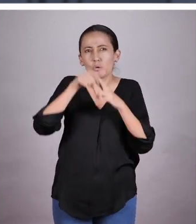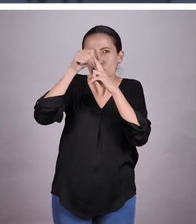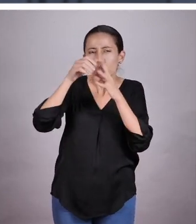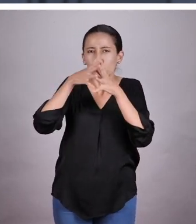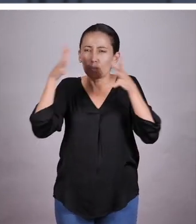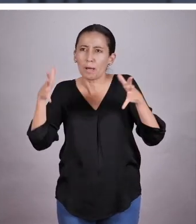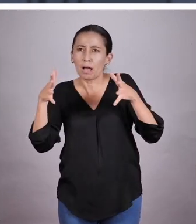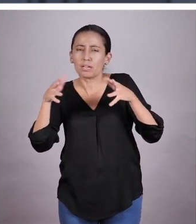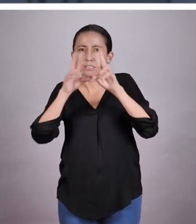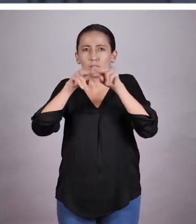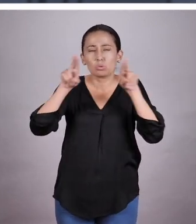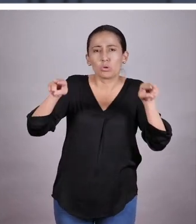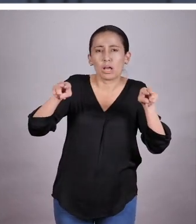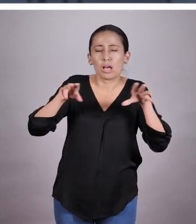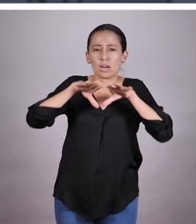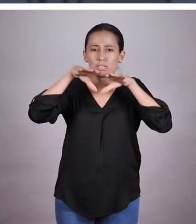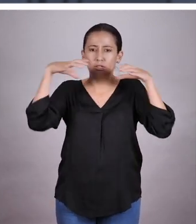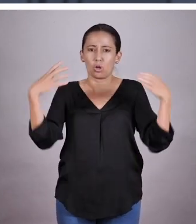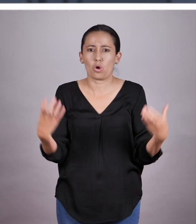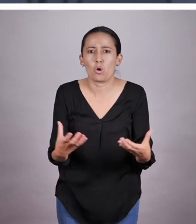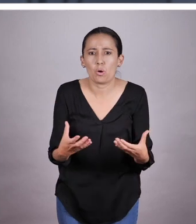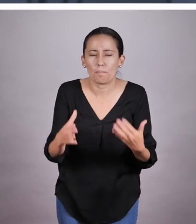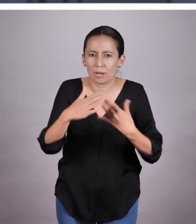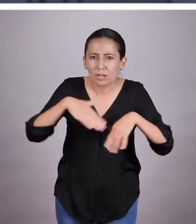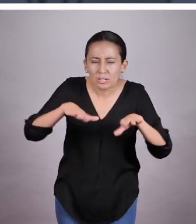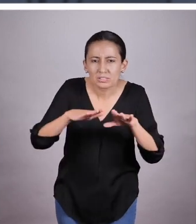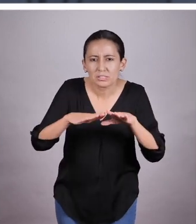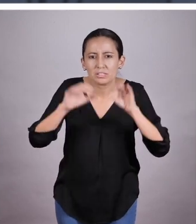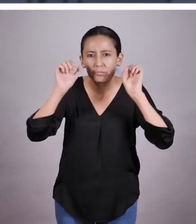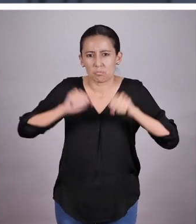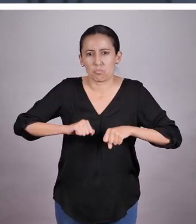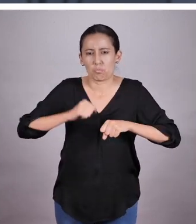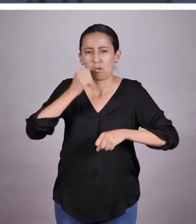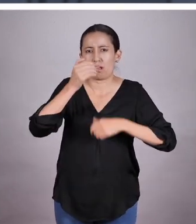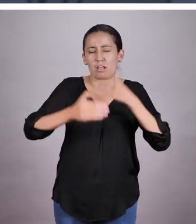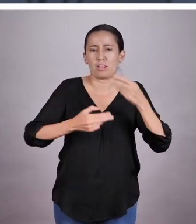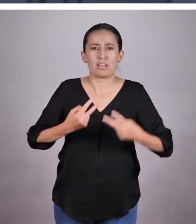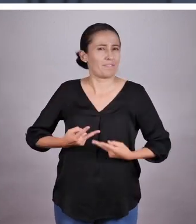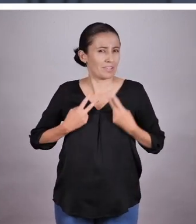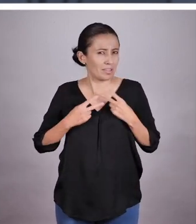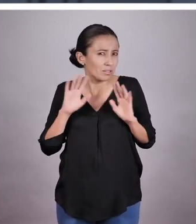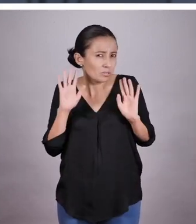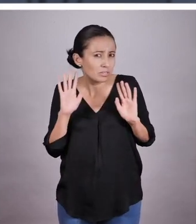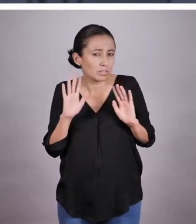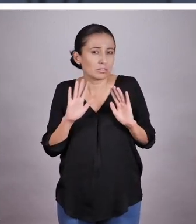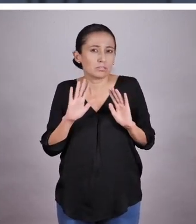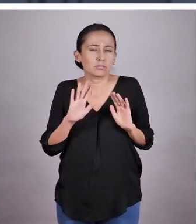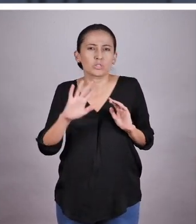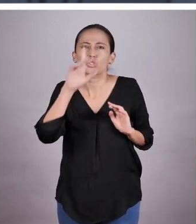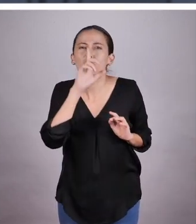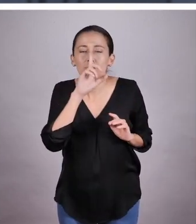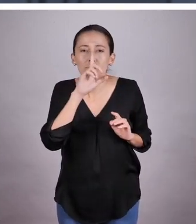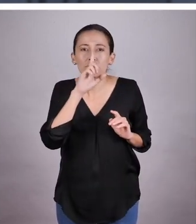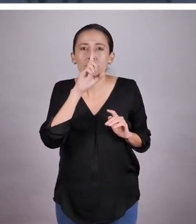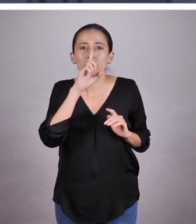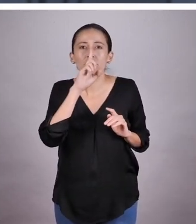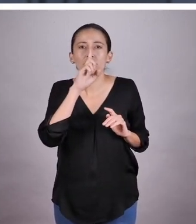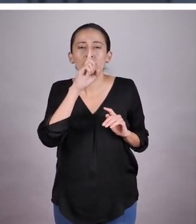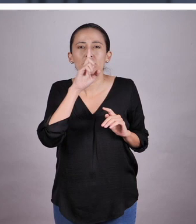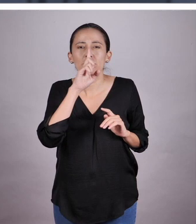el planeta más grande o darle a cada humano lo suficiente para que viva el resto de su vida? ¡Cállese!